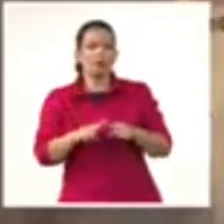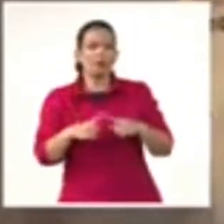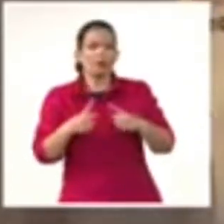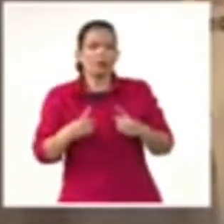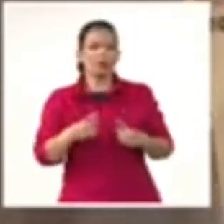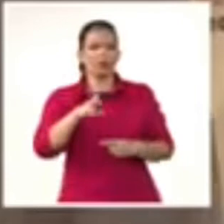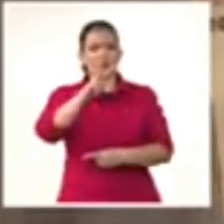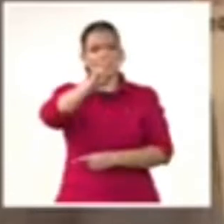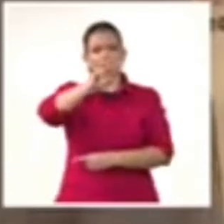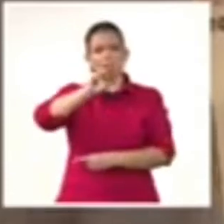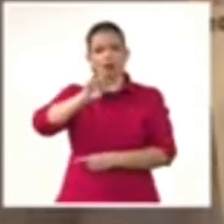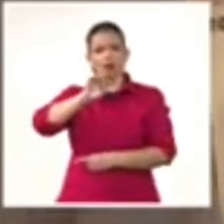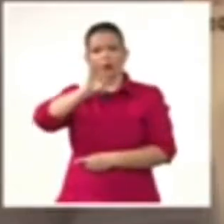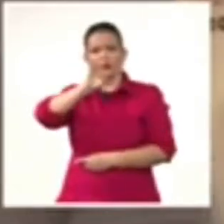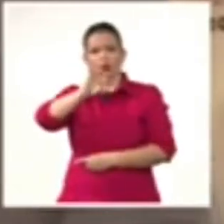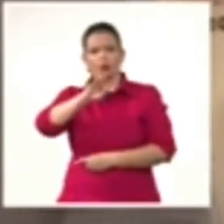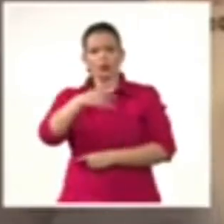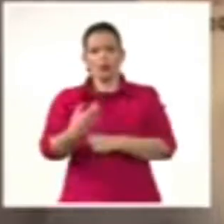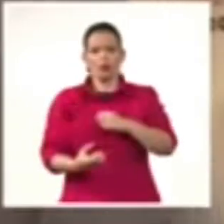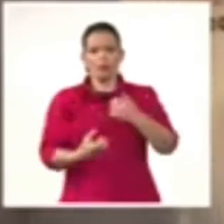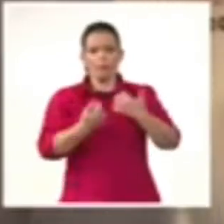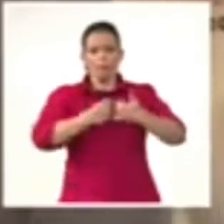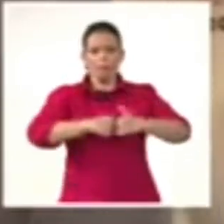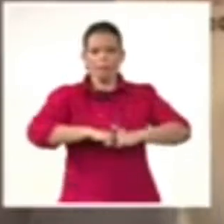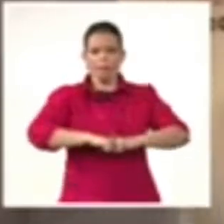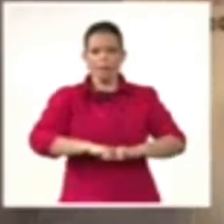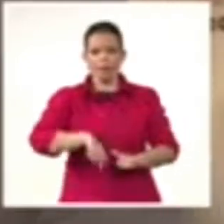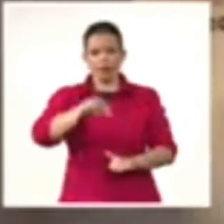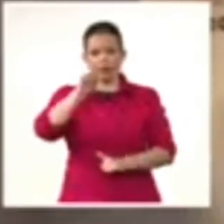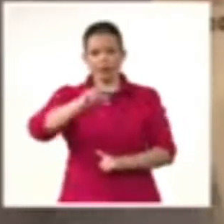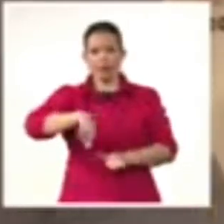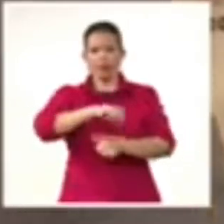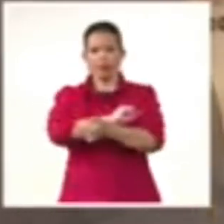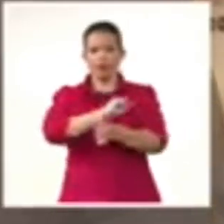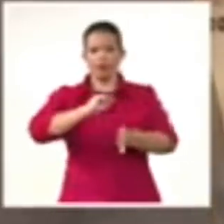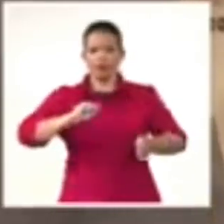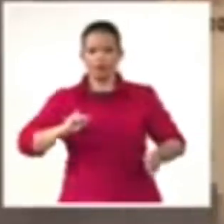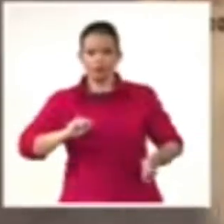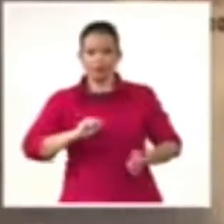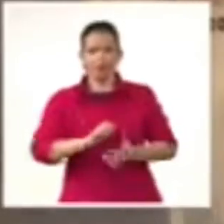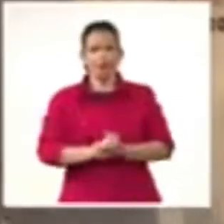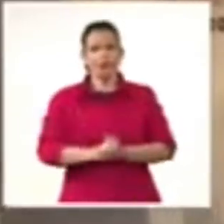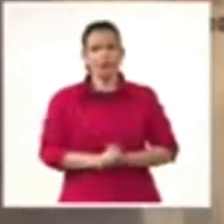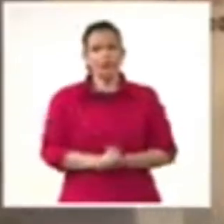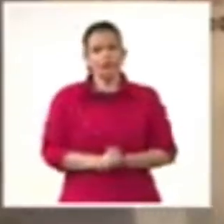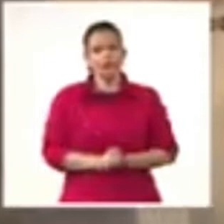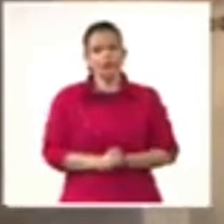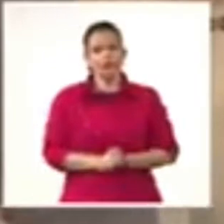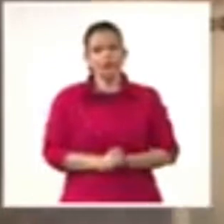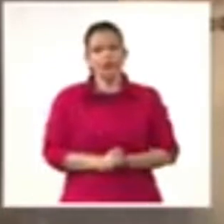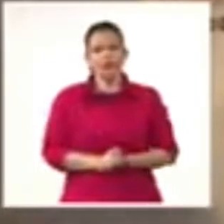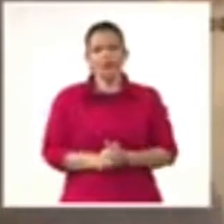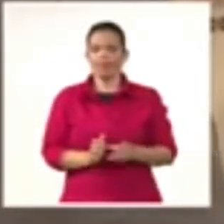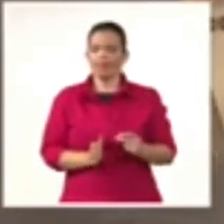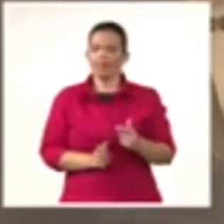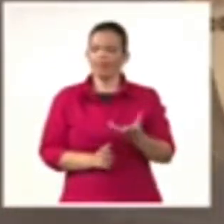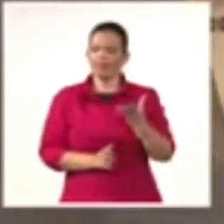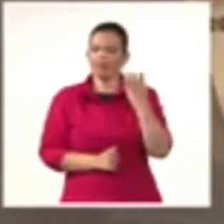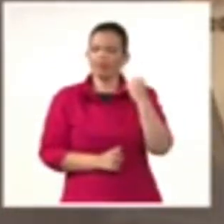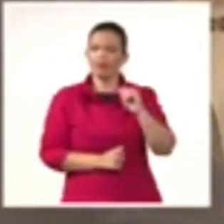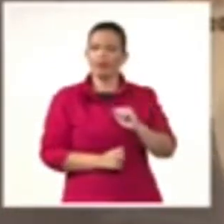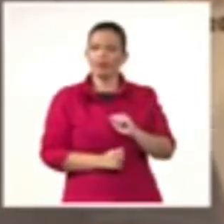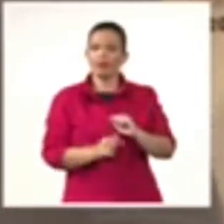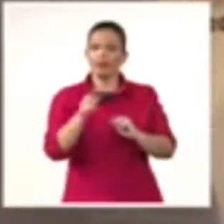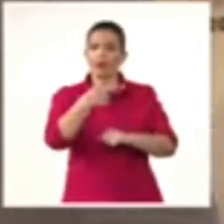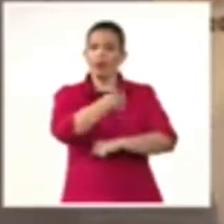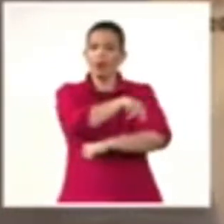aniversario del natalicio del libertador Simón Bolívar. Ese sentido mensaje del entrañable pueblo de México